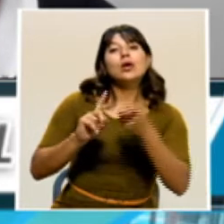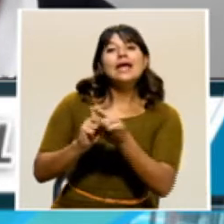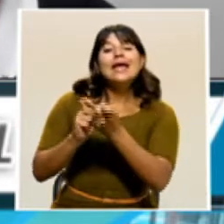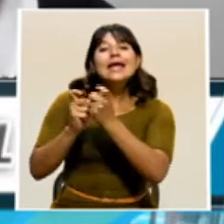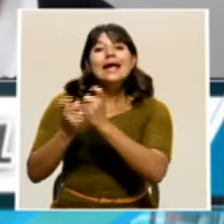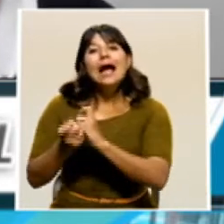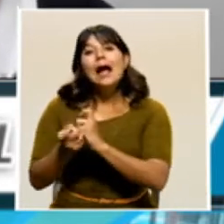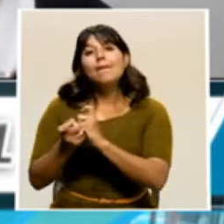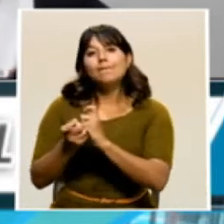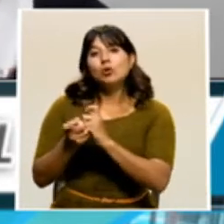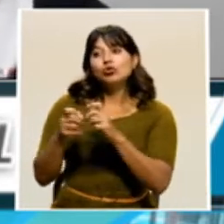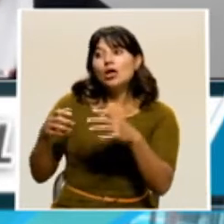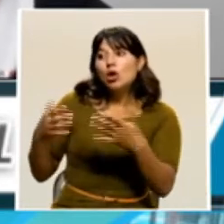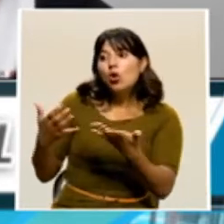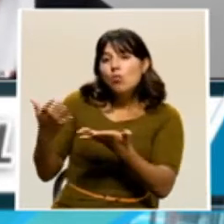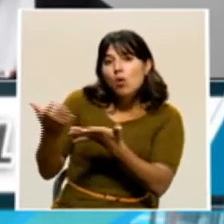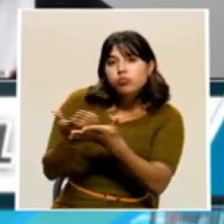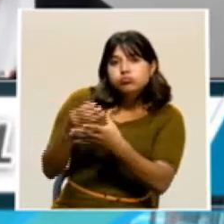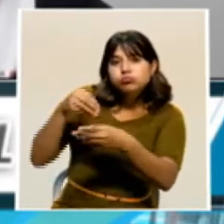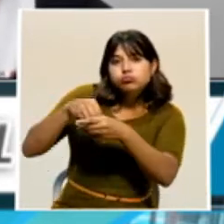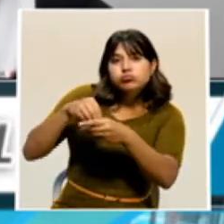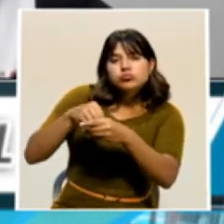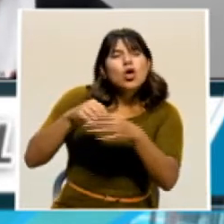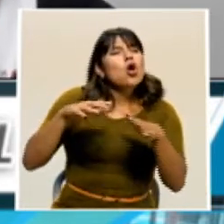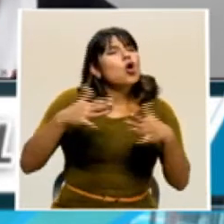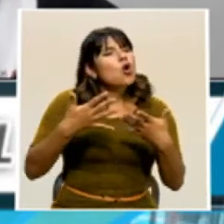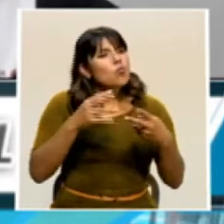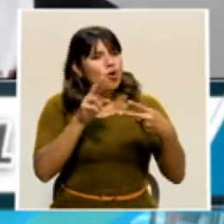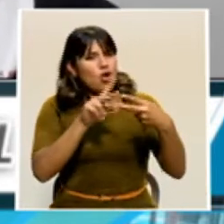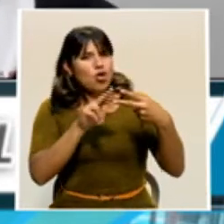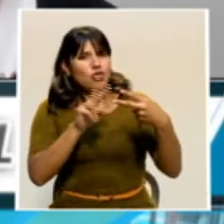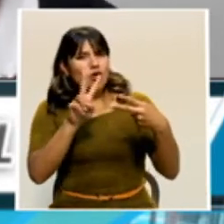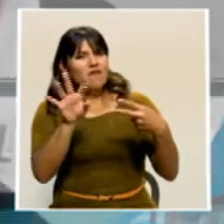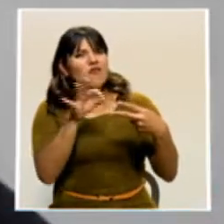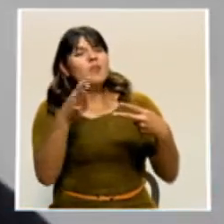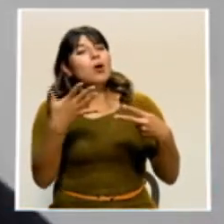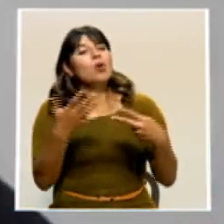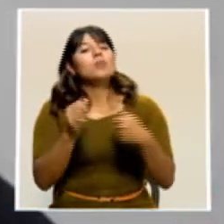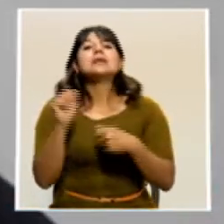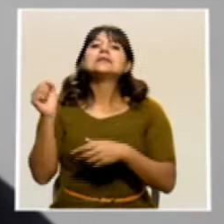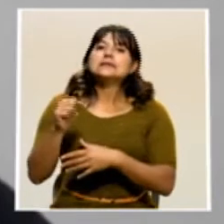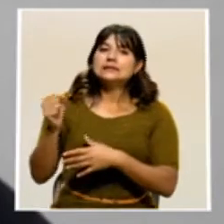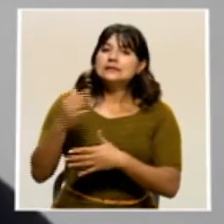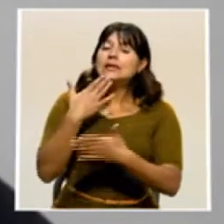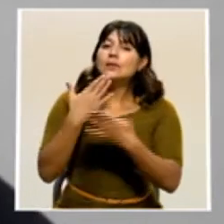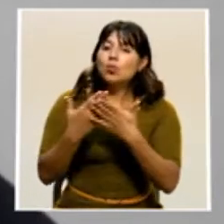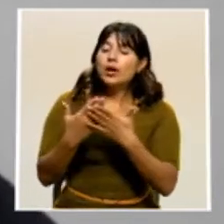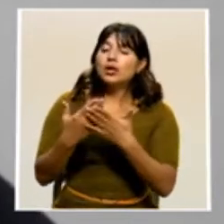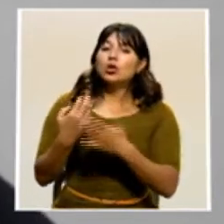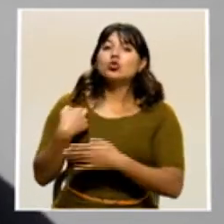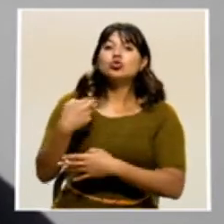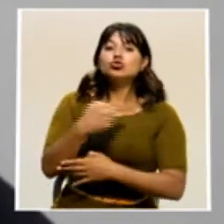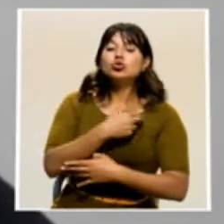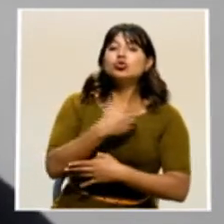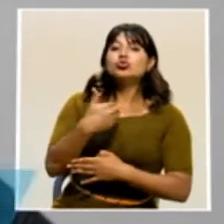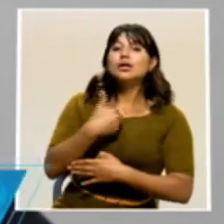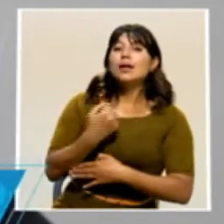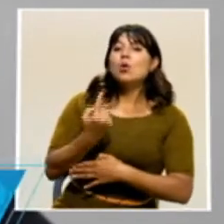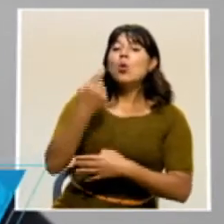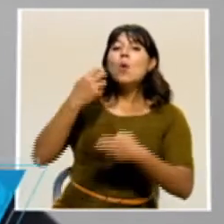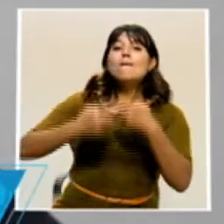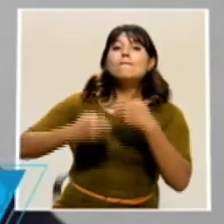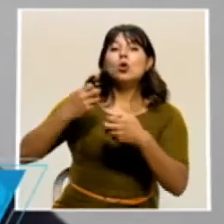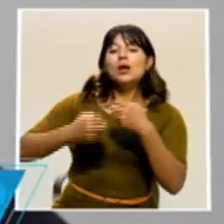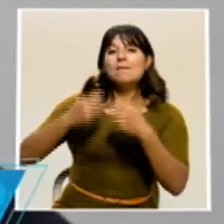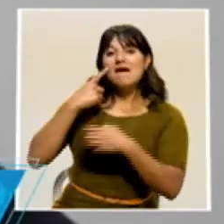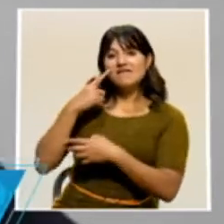se generan estos ingresos. ¿Cómo es esa doble vía? Sí, bueno, efectivamente lo que tenemos es un problema fiscal. Esto